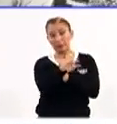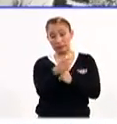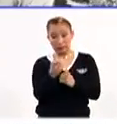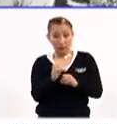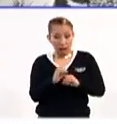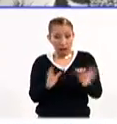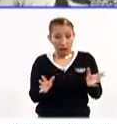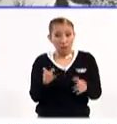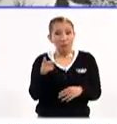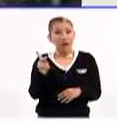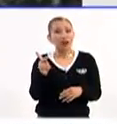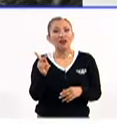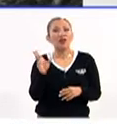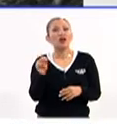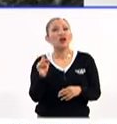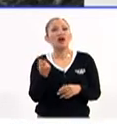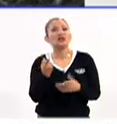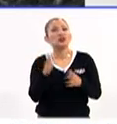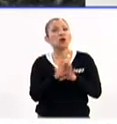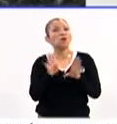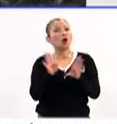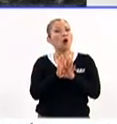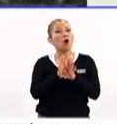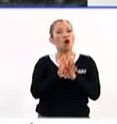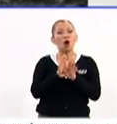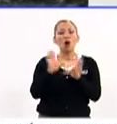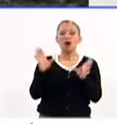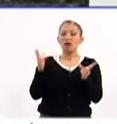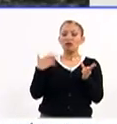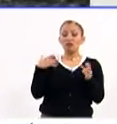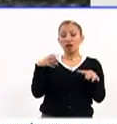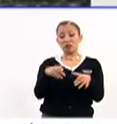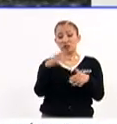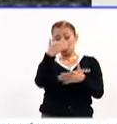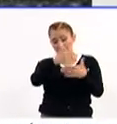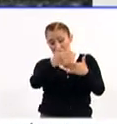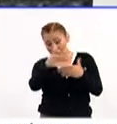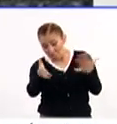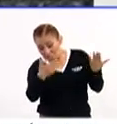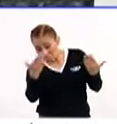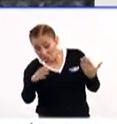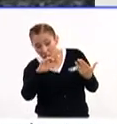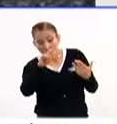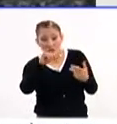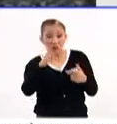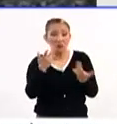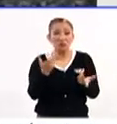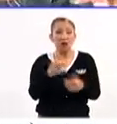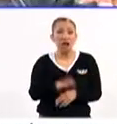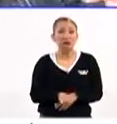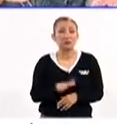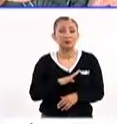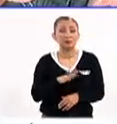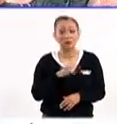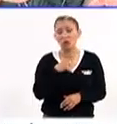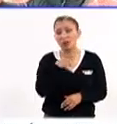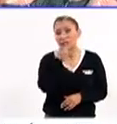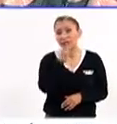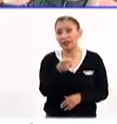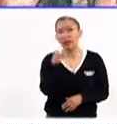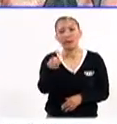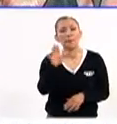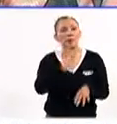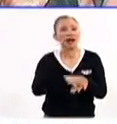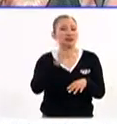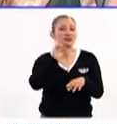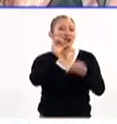sí, pero no creo que fuera una convencida comunista. No lo veo en sus expedientes, no lo veo en sus archivos. Realmente lo que puedo decir de eso es que eran